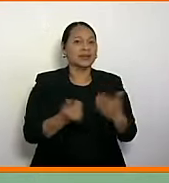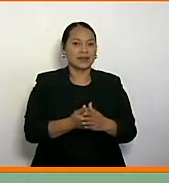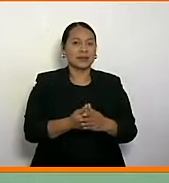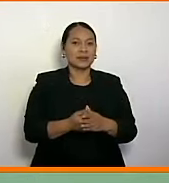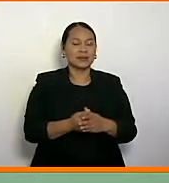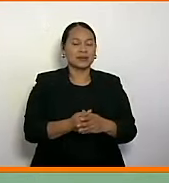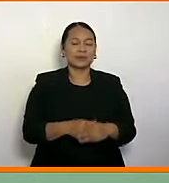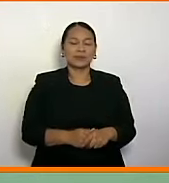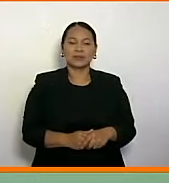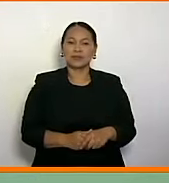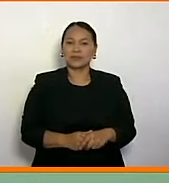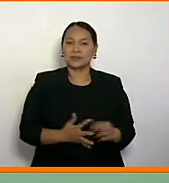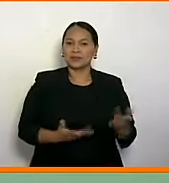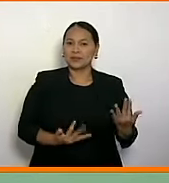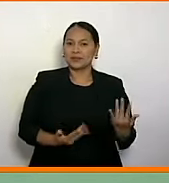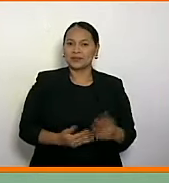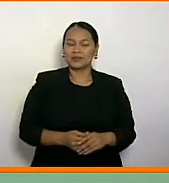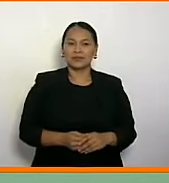número es...